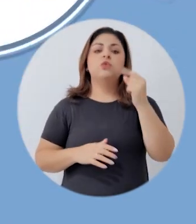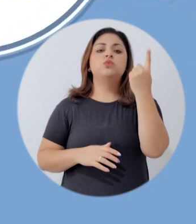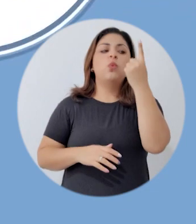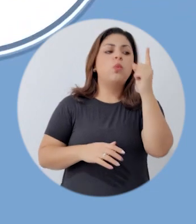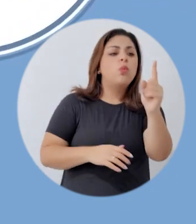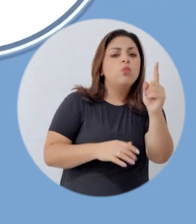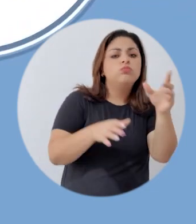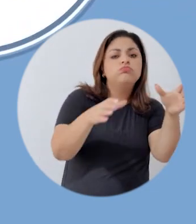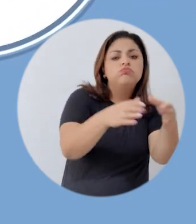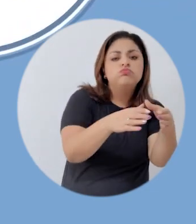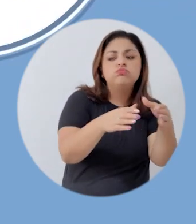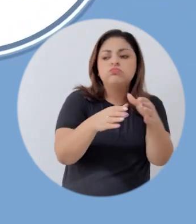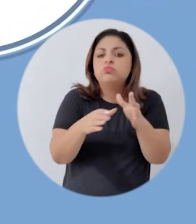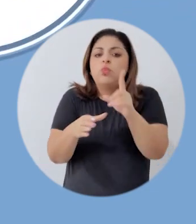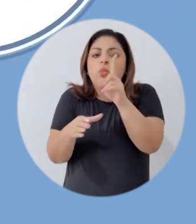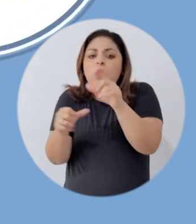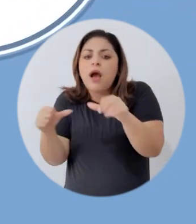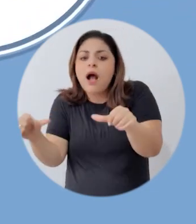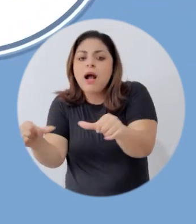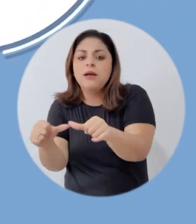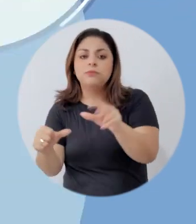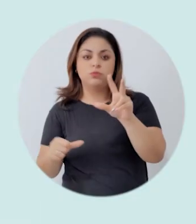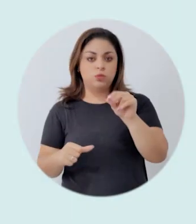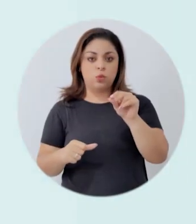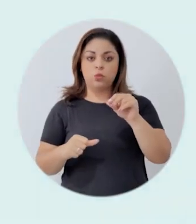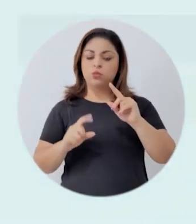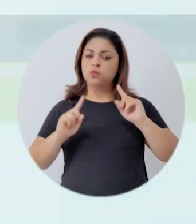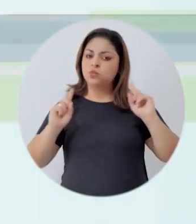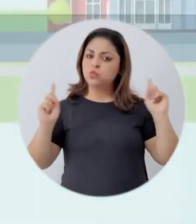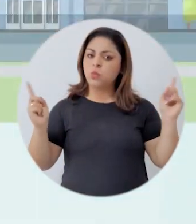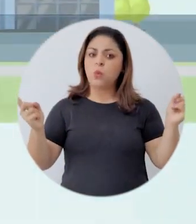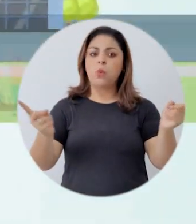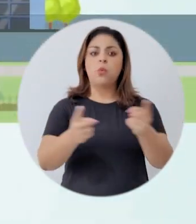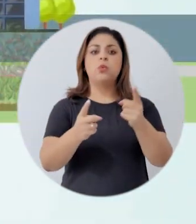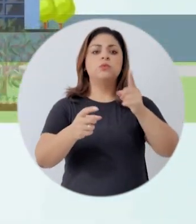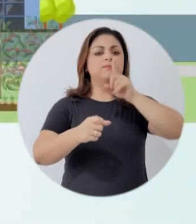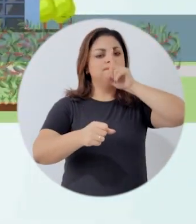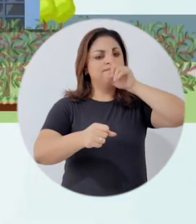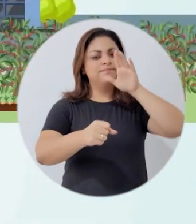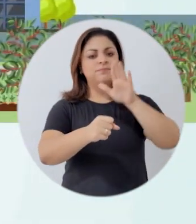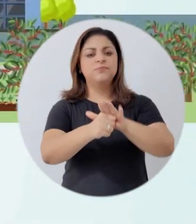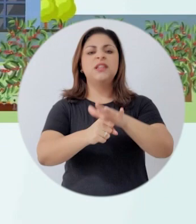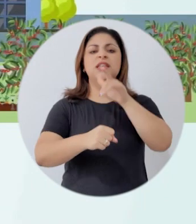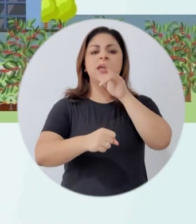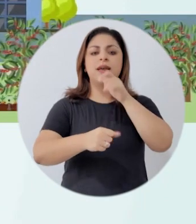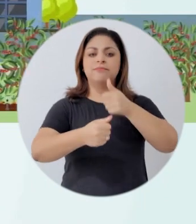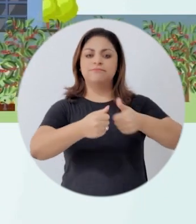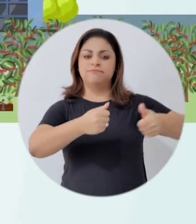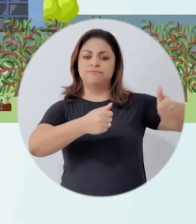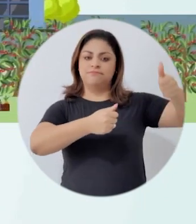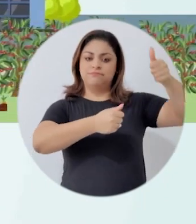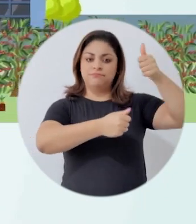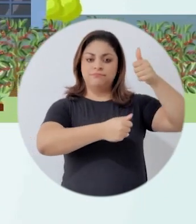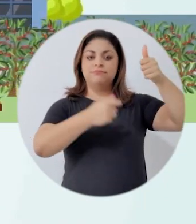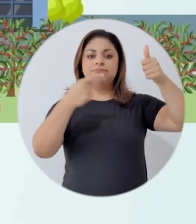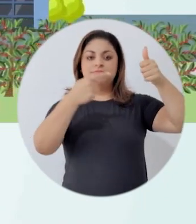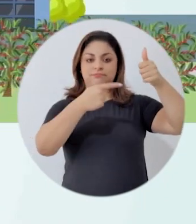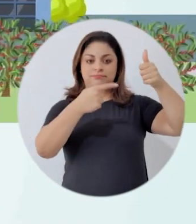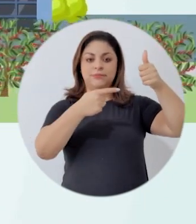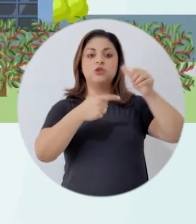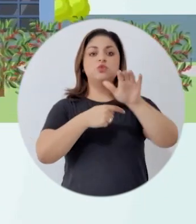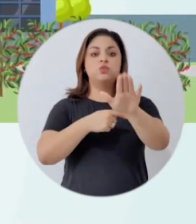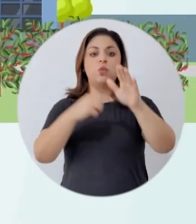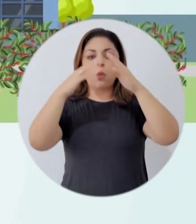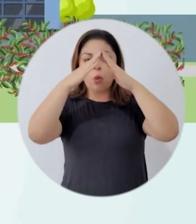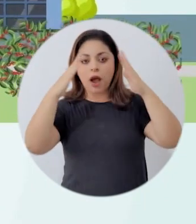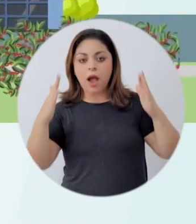área ambiental, de un departamento, sino un compromiso de las personas que toman decisiones dentro de tu hogar, de tu empresa,